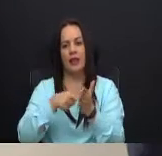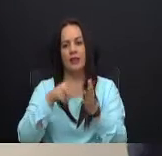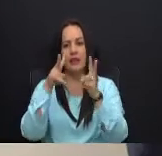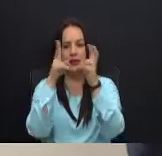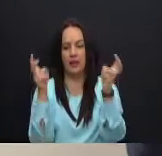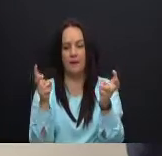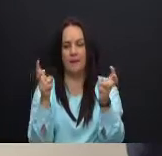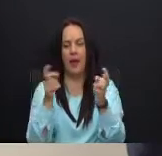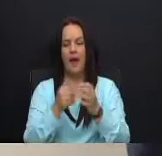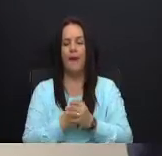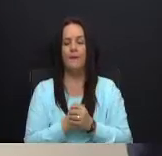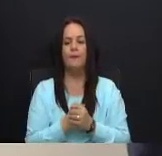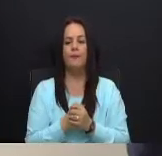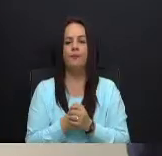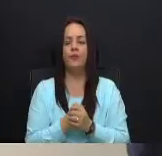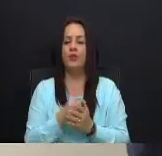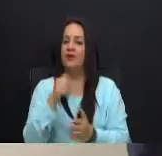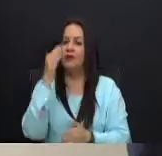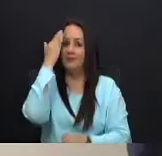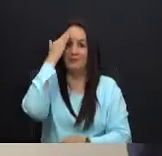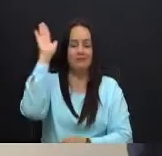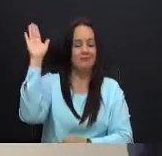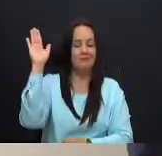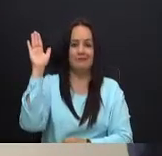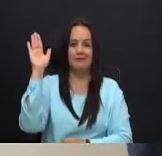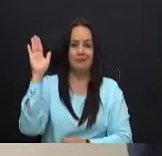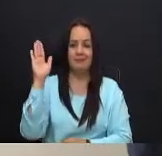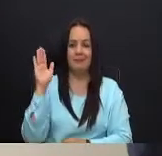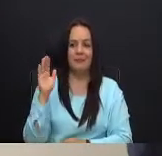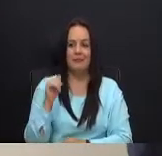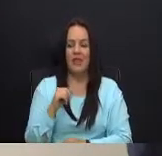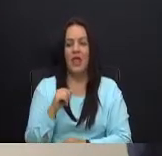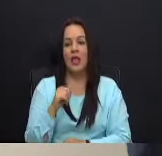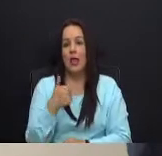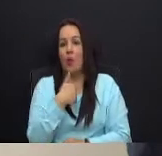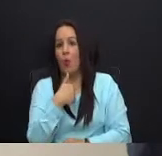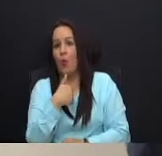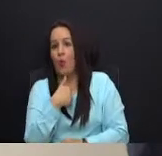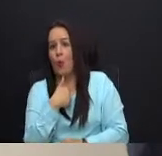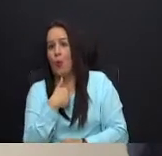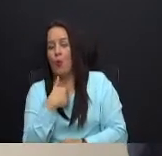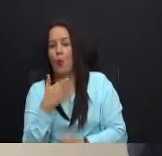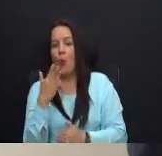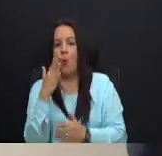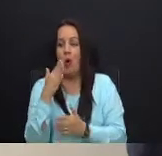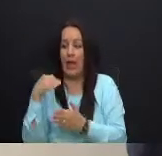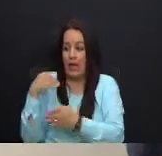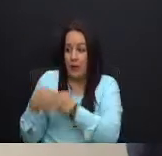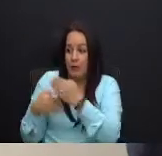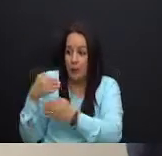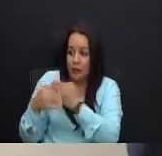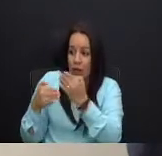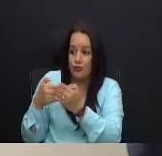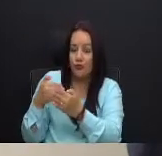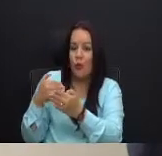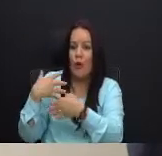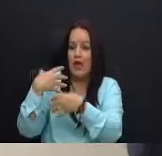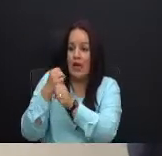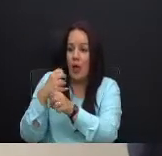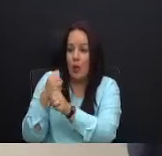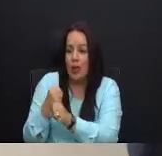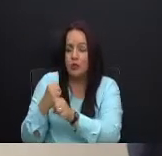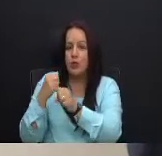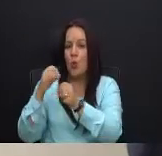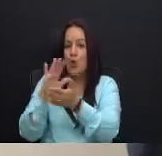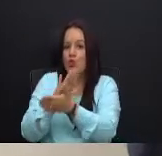tema. Y desconozco si hubo algún, en el proceso de elaboración de los documentos